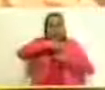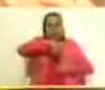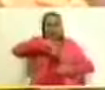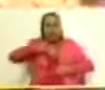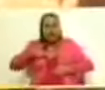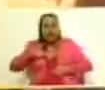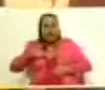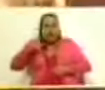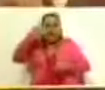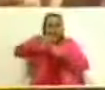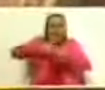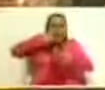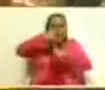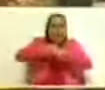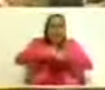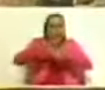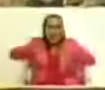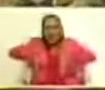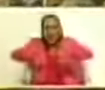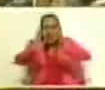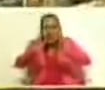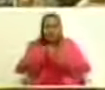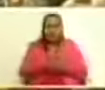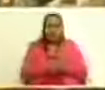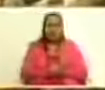nuestra lucha, en nuestro camino.